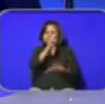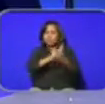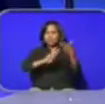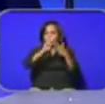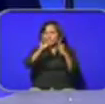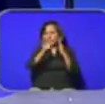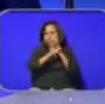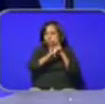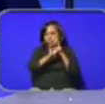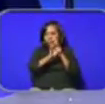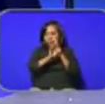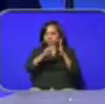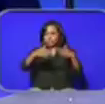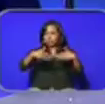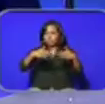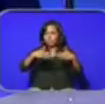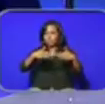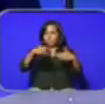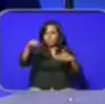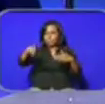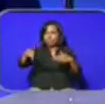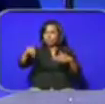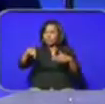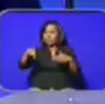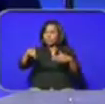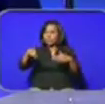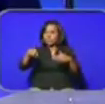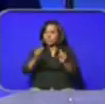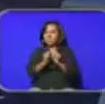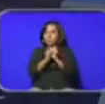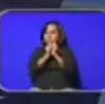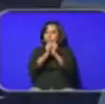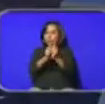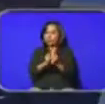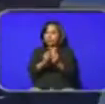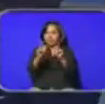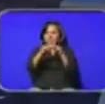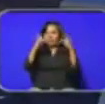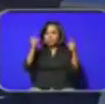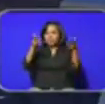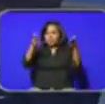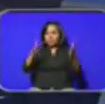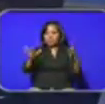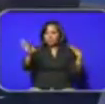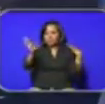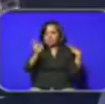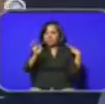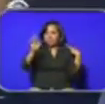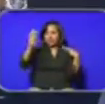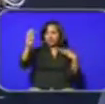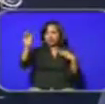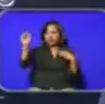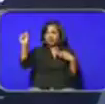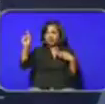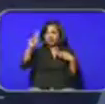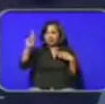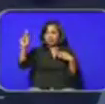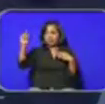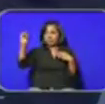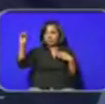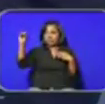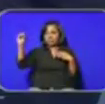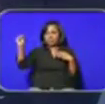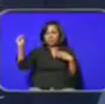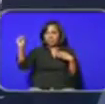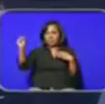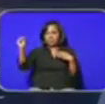de Panamá. También hoy en compañía de nuestra periodista invitada, María Elena Barrios. Oiga, el primer invitado